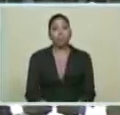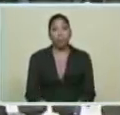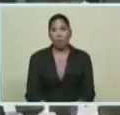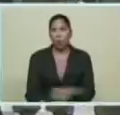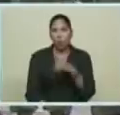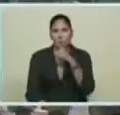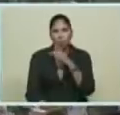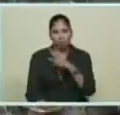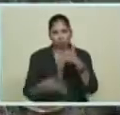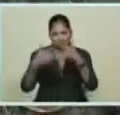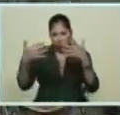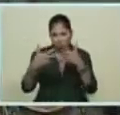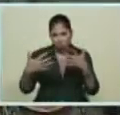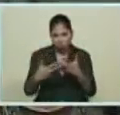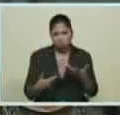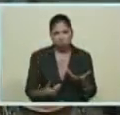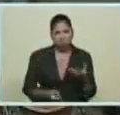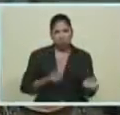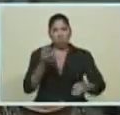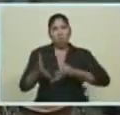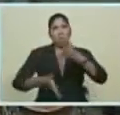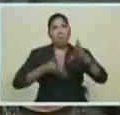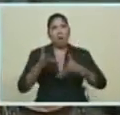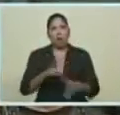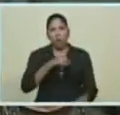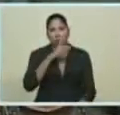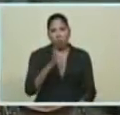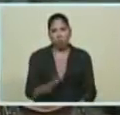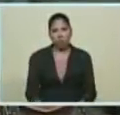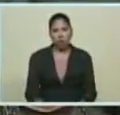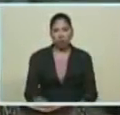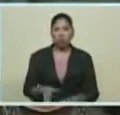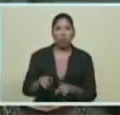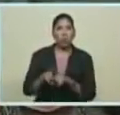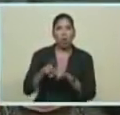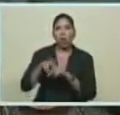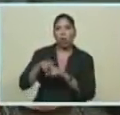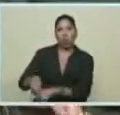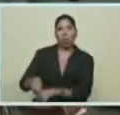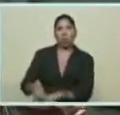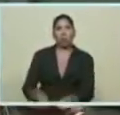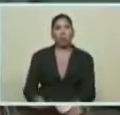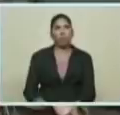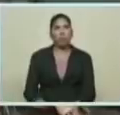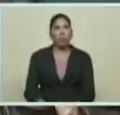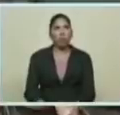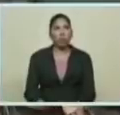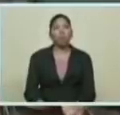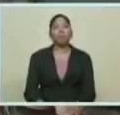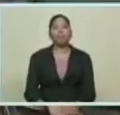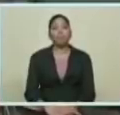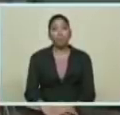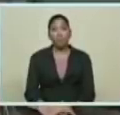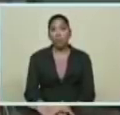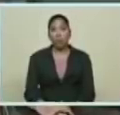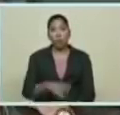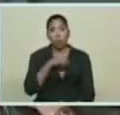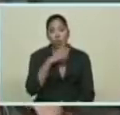agredía, el desprecio, el racismo contra la gran mayoría de nuestro pueblo,